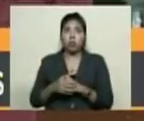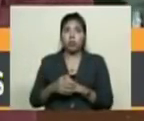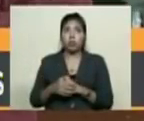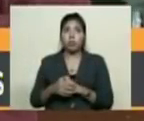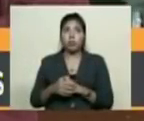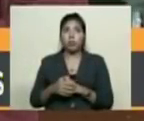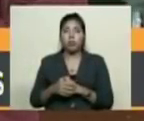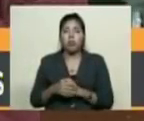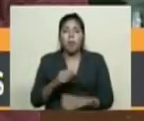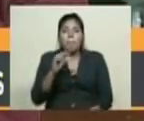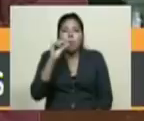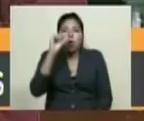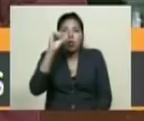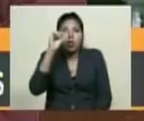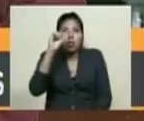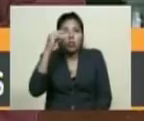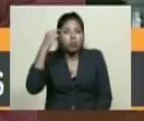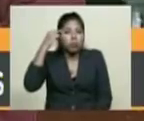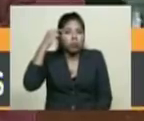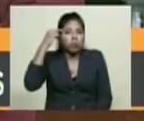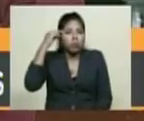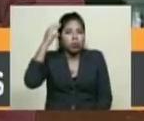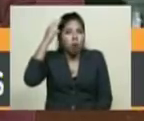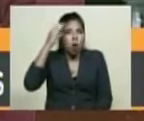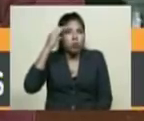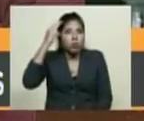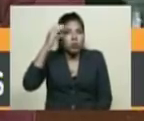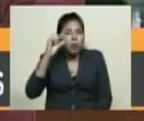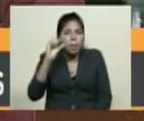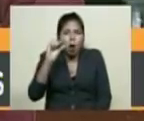tengan un poquitico de conciencia suramericana.